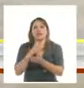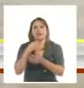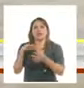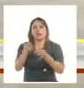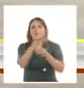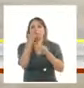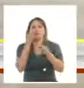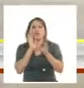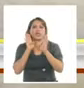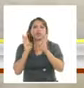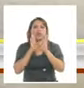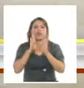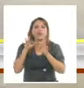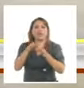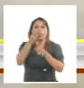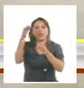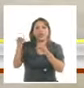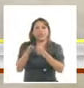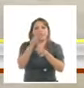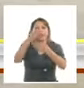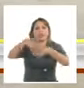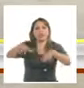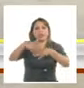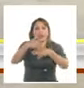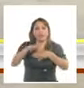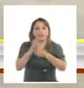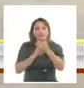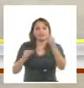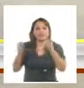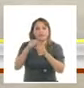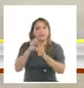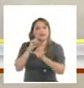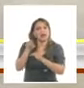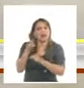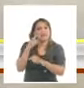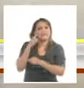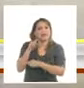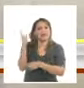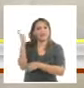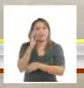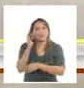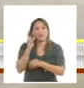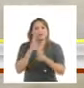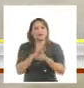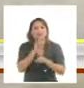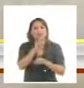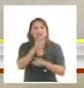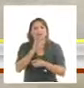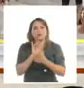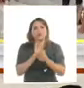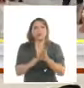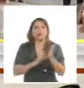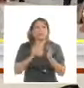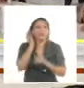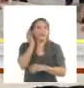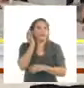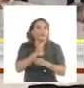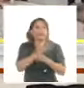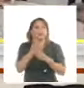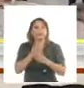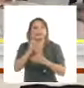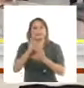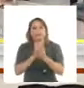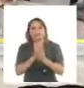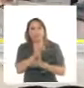ajetreo en plazas y calles principales indican que Fomento acoge del 29 de febrero al 3 de marzo el Festival de